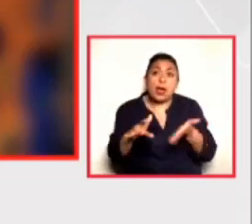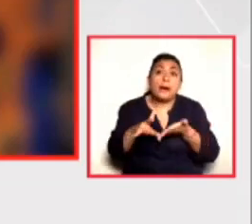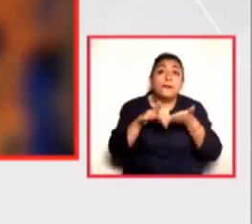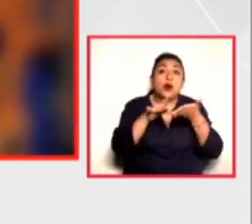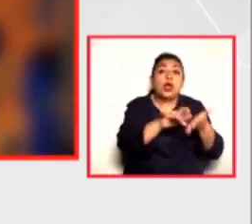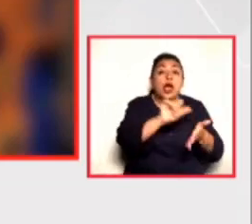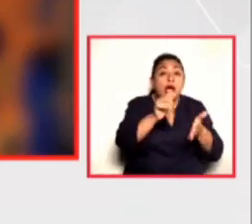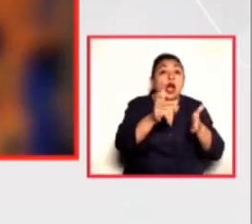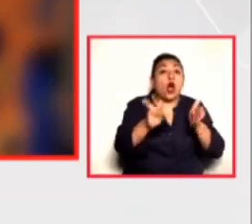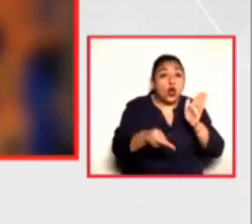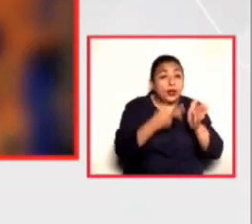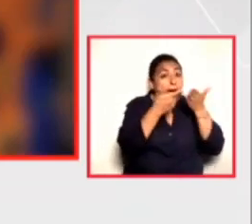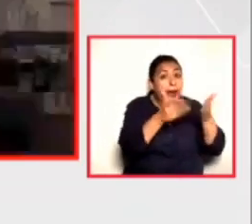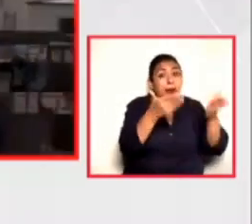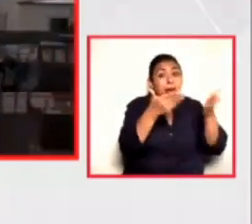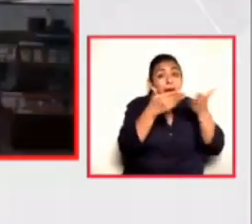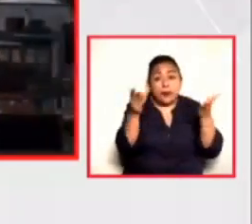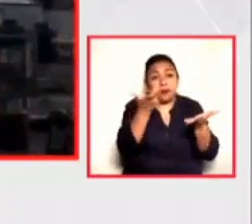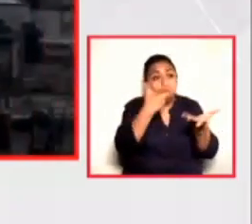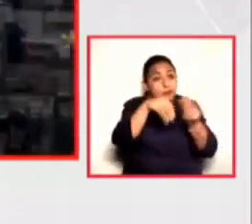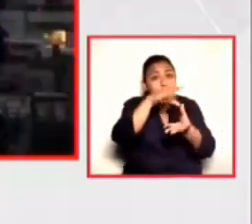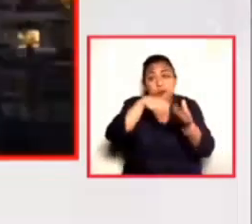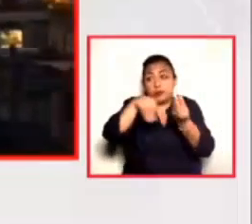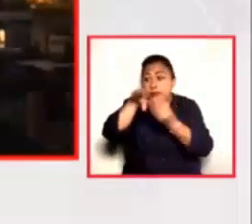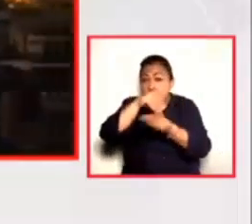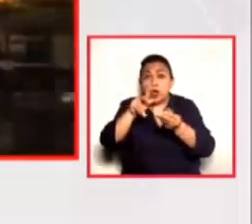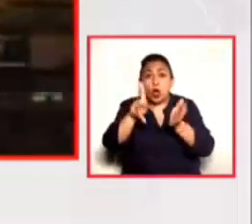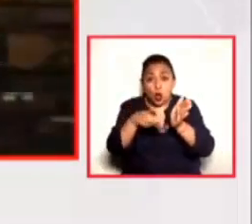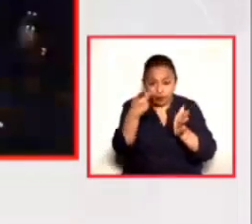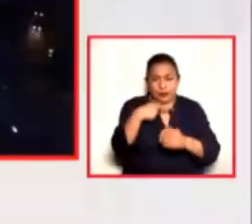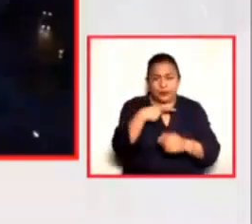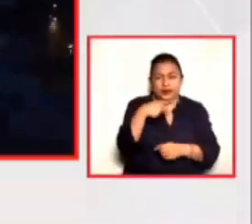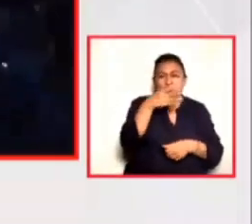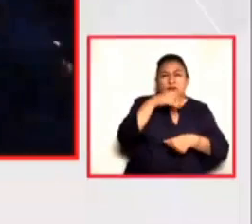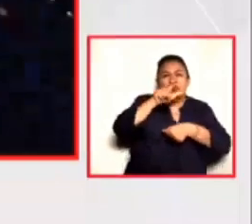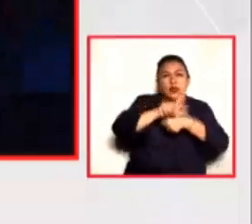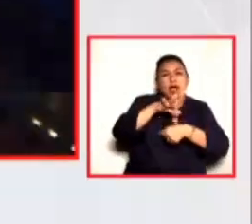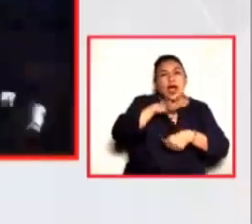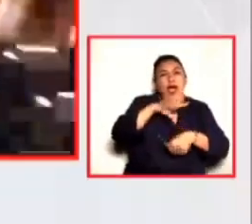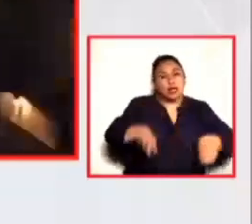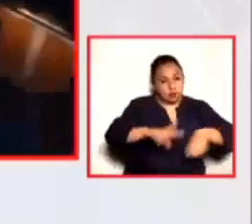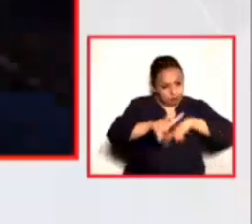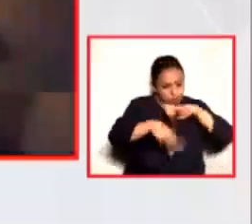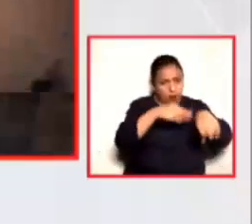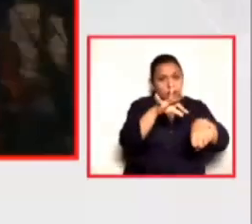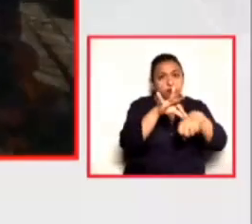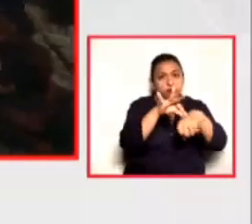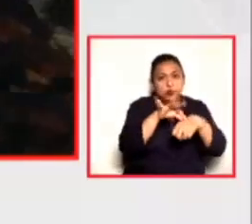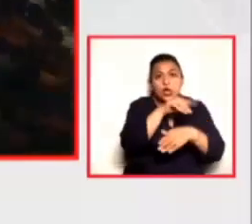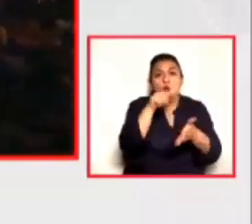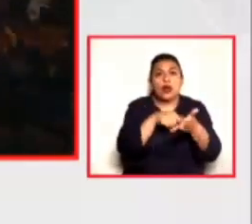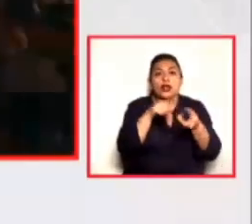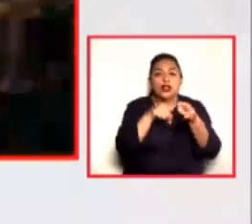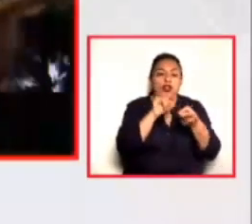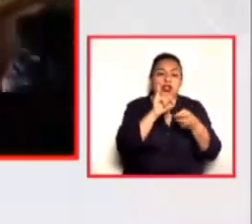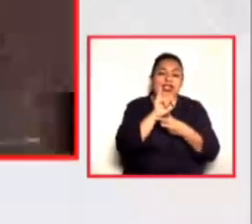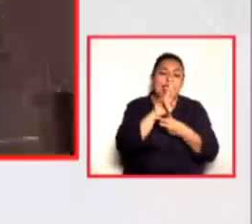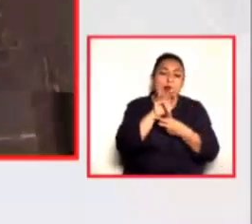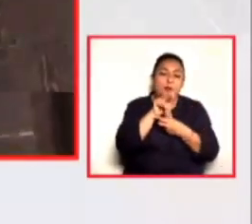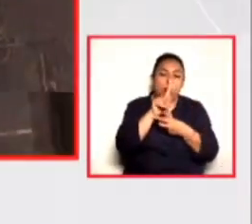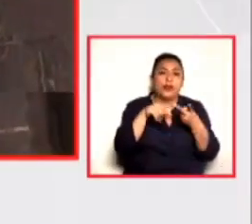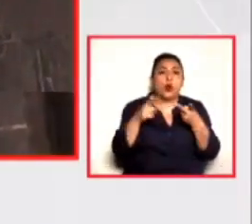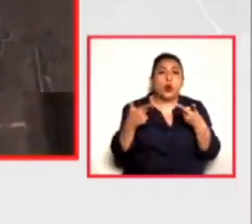de las actividades económicas. El festival llevará actividades de forma presencial en Irapuato, Guanajuato Capital y